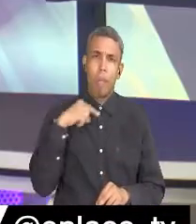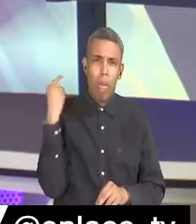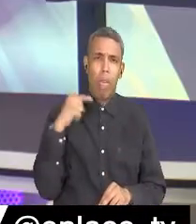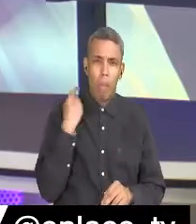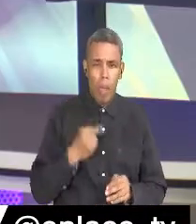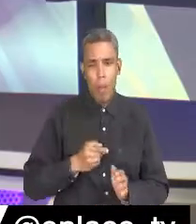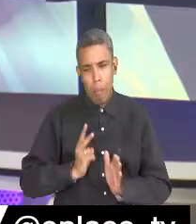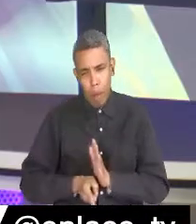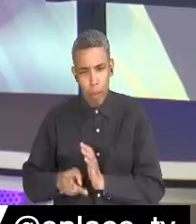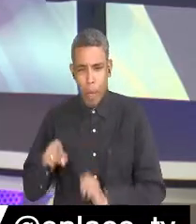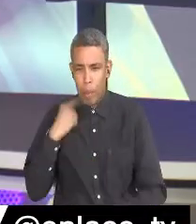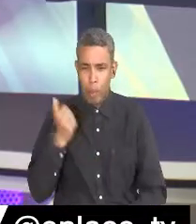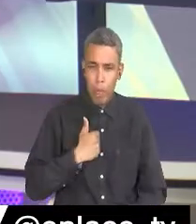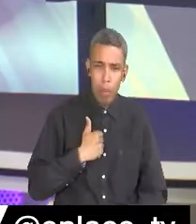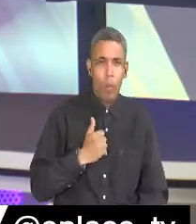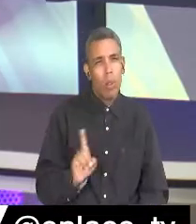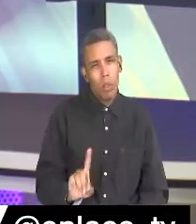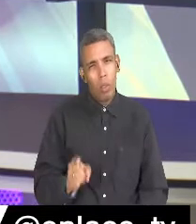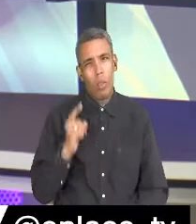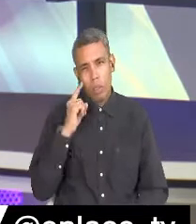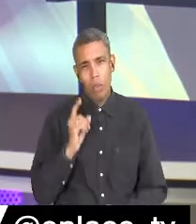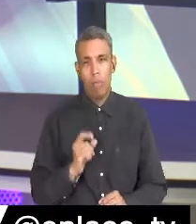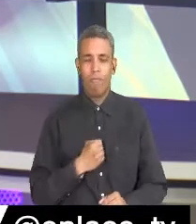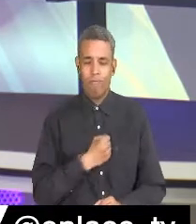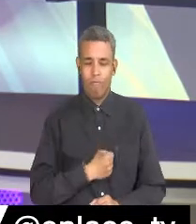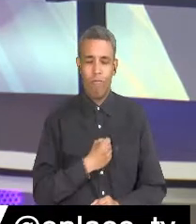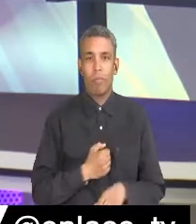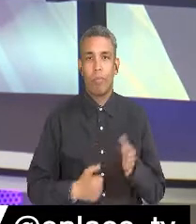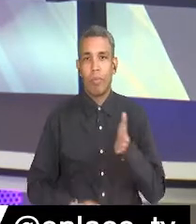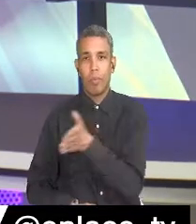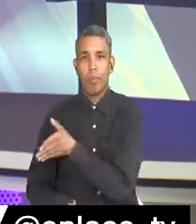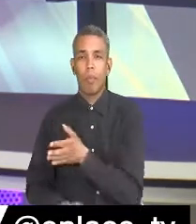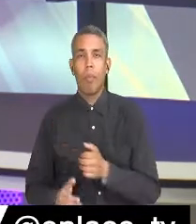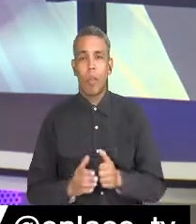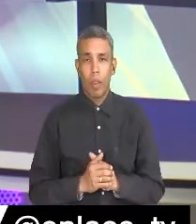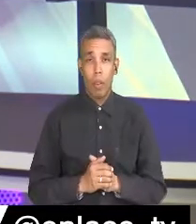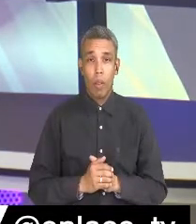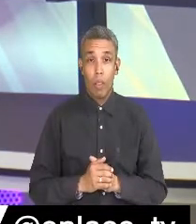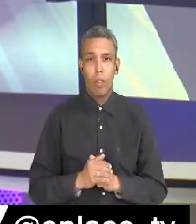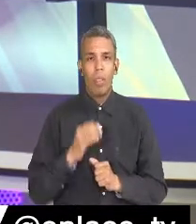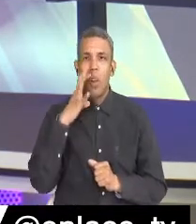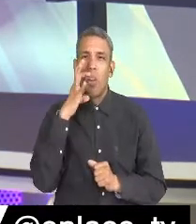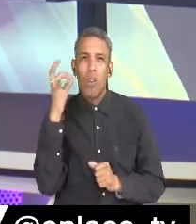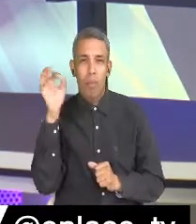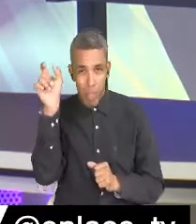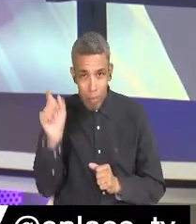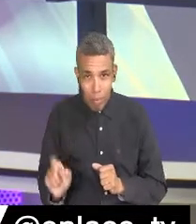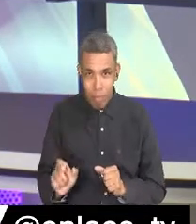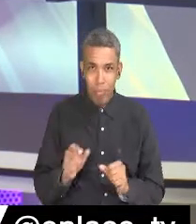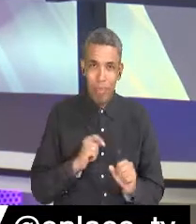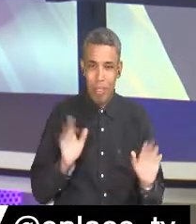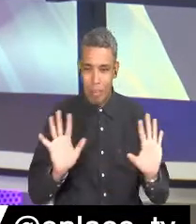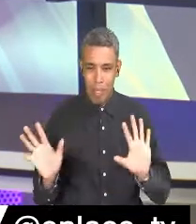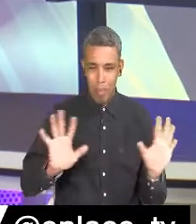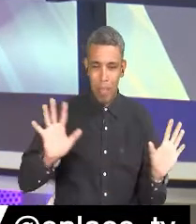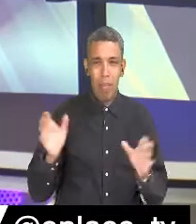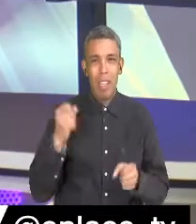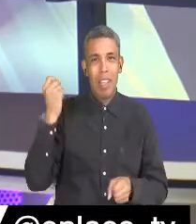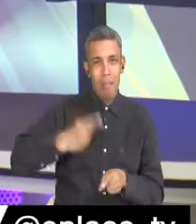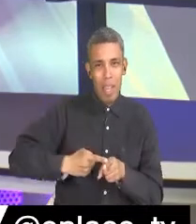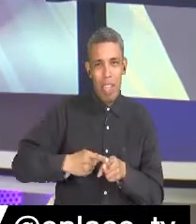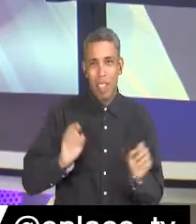frecuencia. Y en otras noticias, la policía también se acaba de pronunciar sobre las amenazas de las que fue víctima el exjugador de la Selección Colombia, René Higuita.